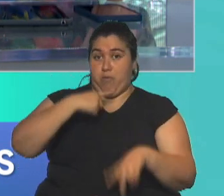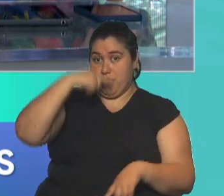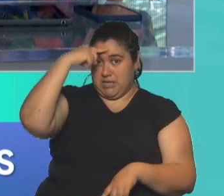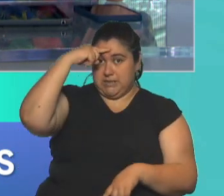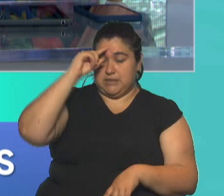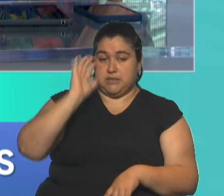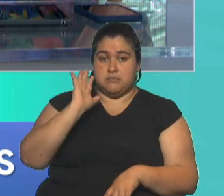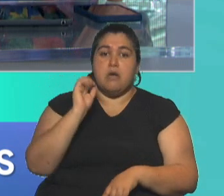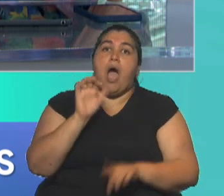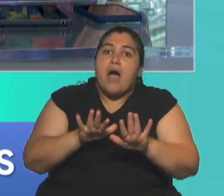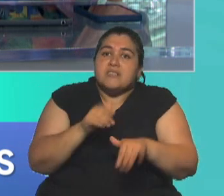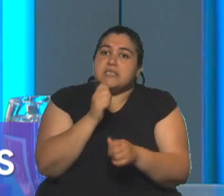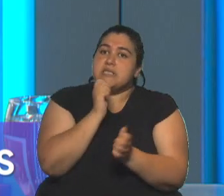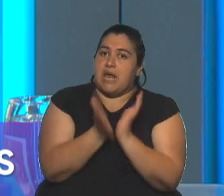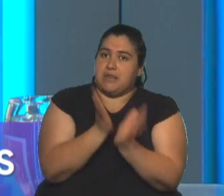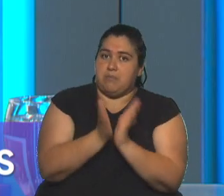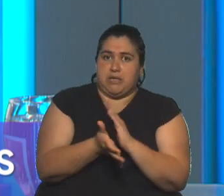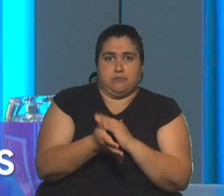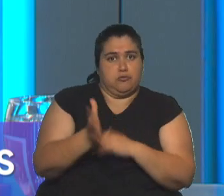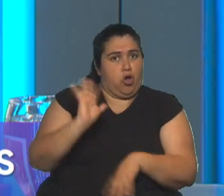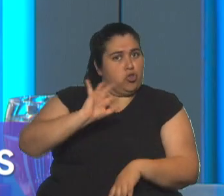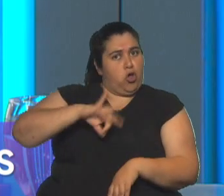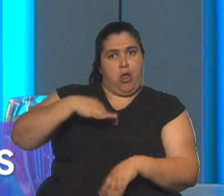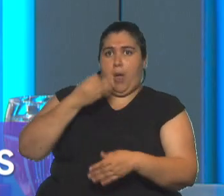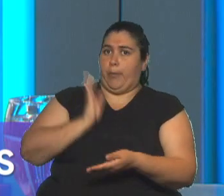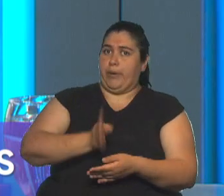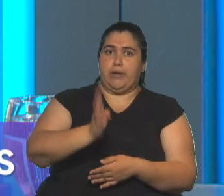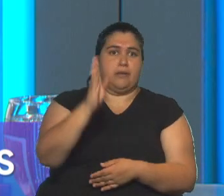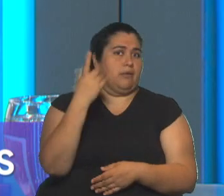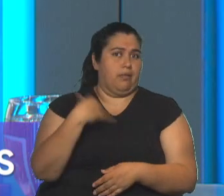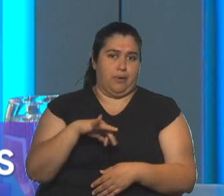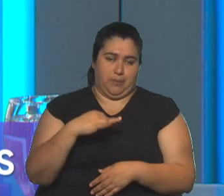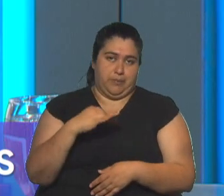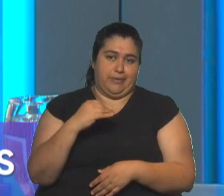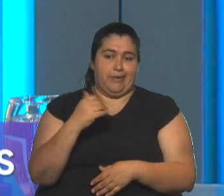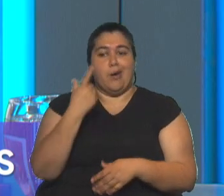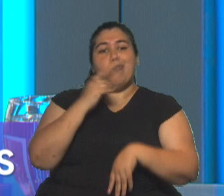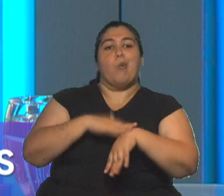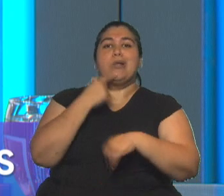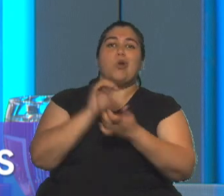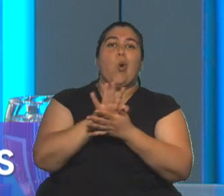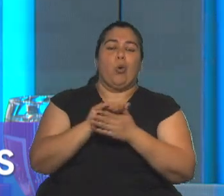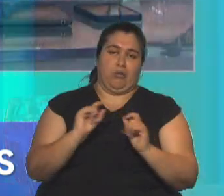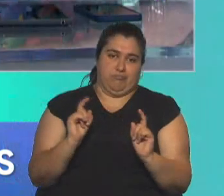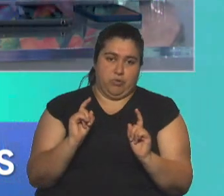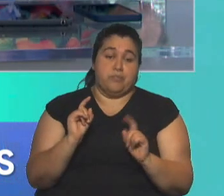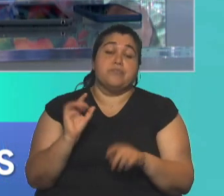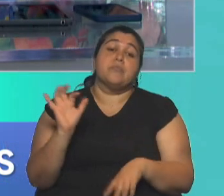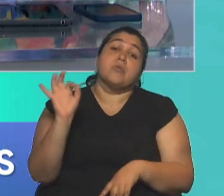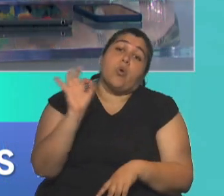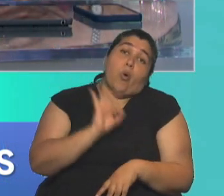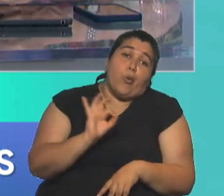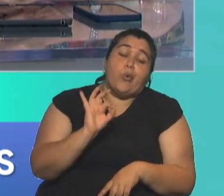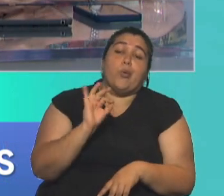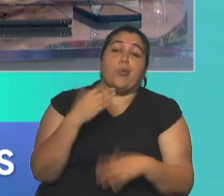tratamientos que hay que sostenerlos durante toda la vida. No es que uno en un momento se curó. Toda la vida. Puede remitir si uno